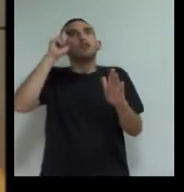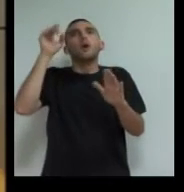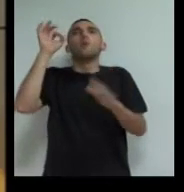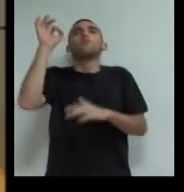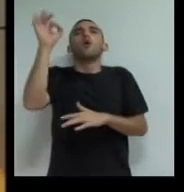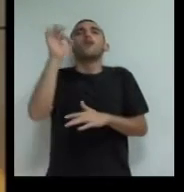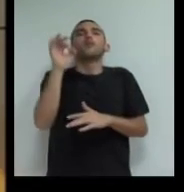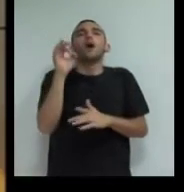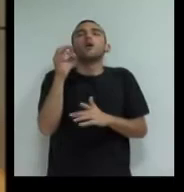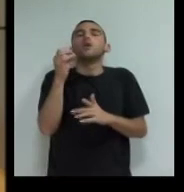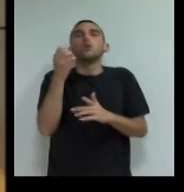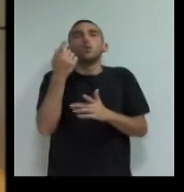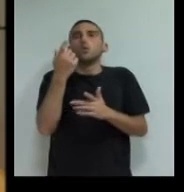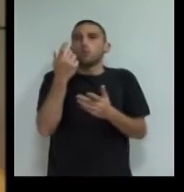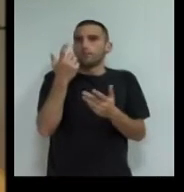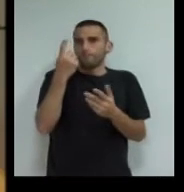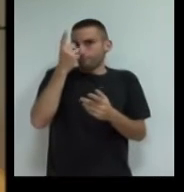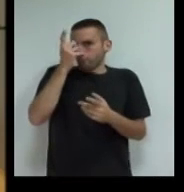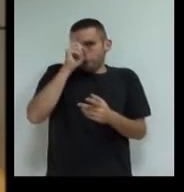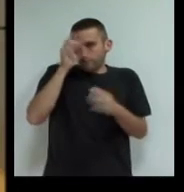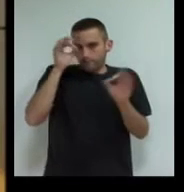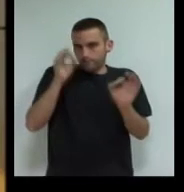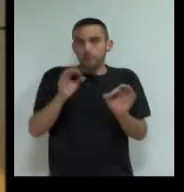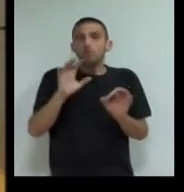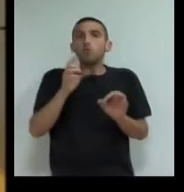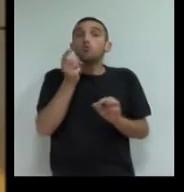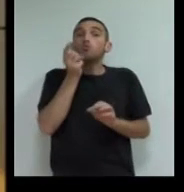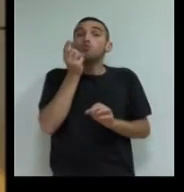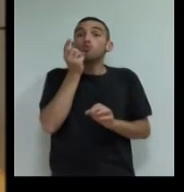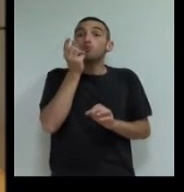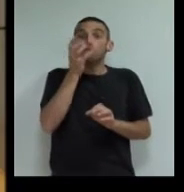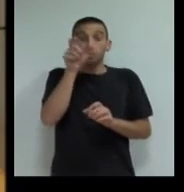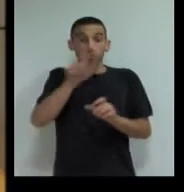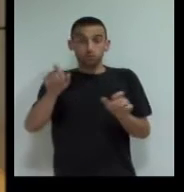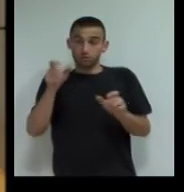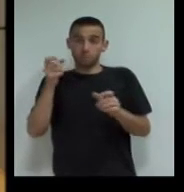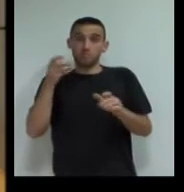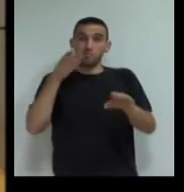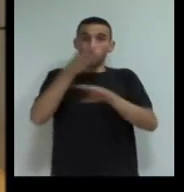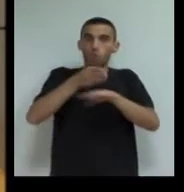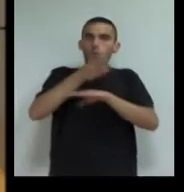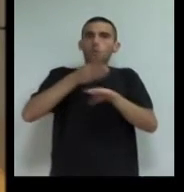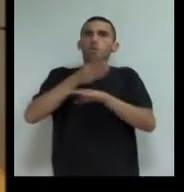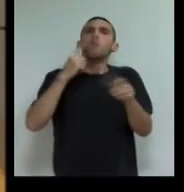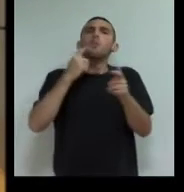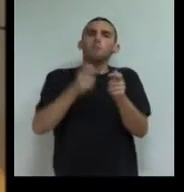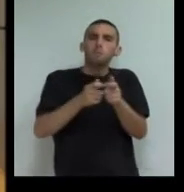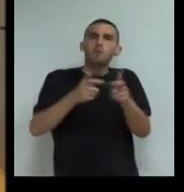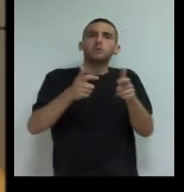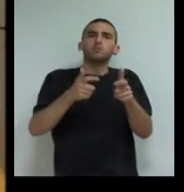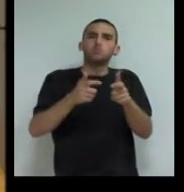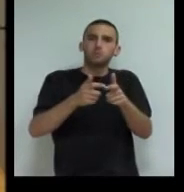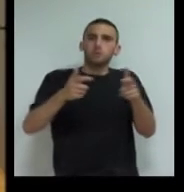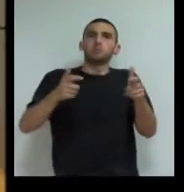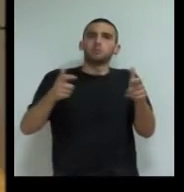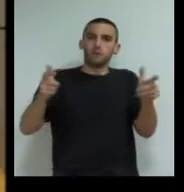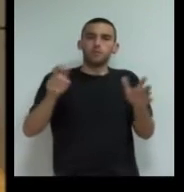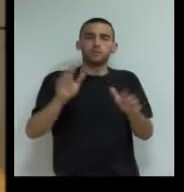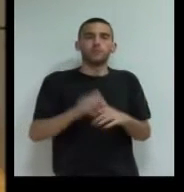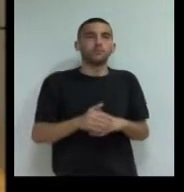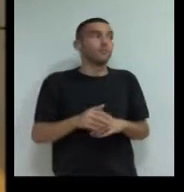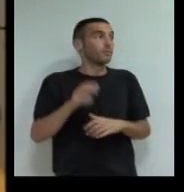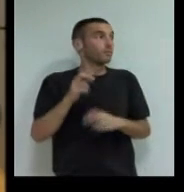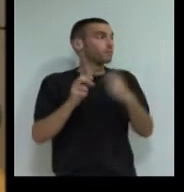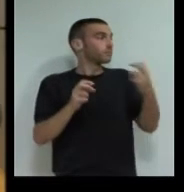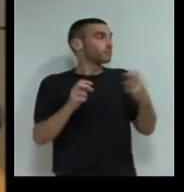porcentaje, pero yo te puedo asegurar que el número de gente con discapacidad que va al teatro va creciendo. Perdóname, esto sube